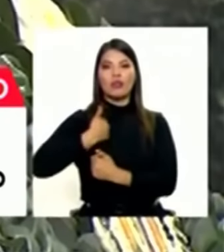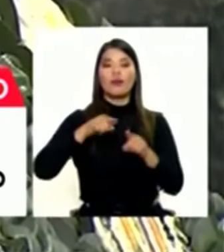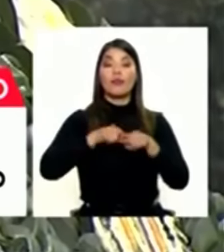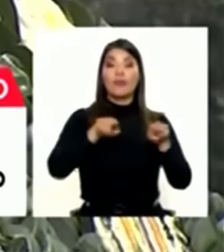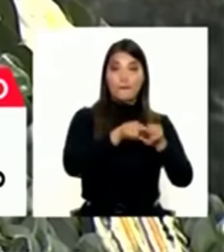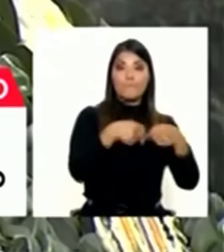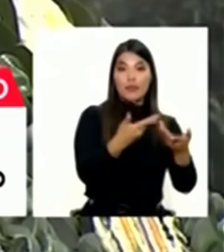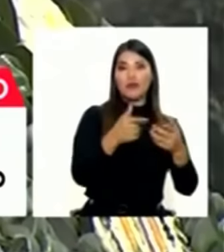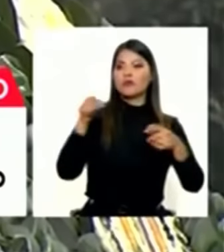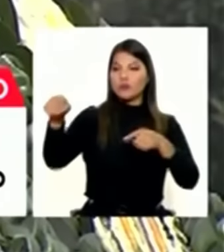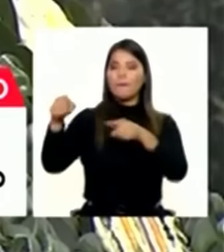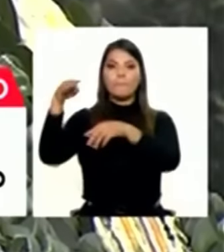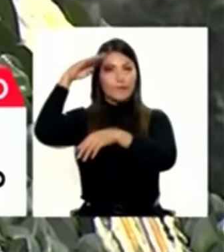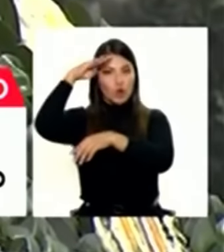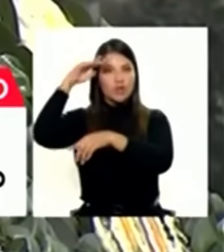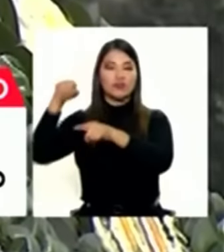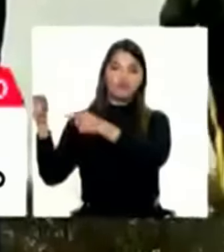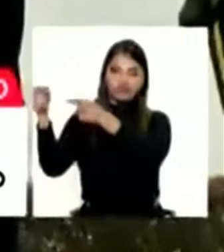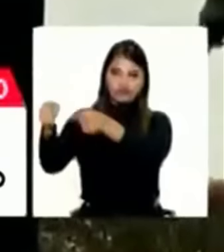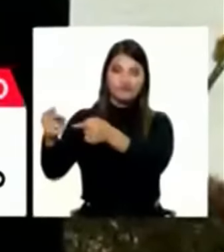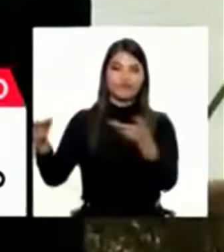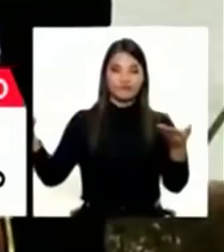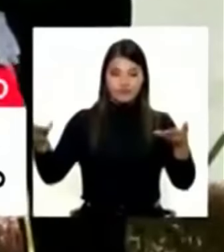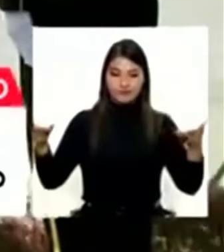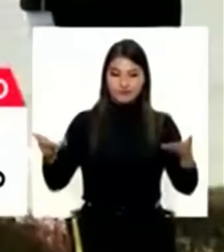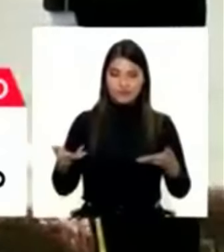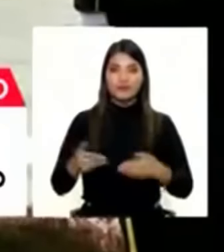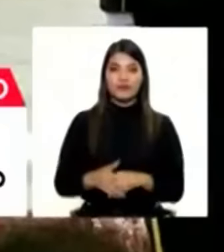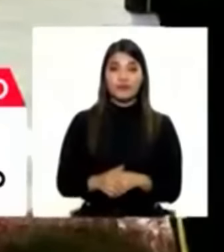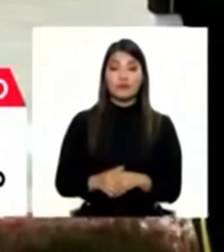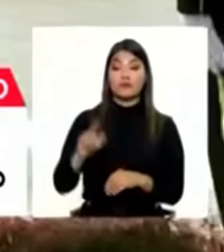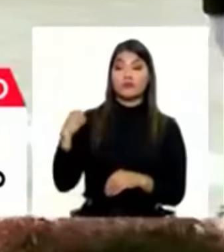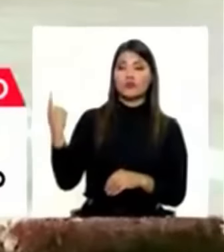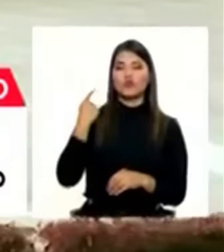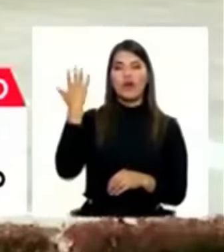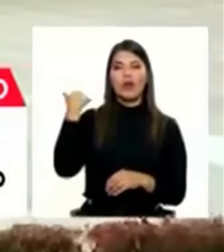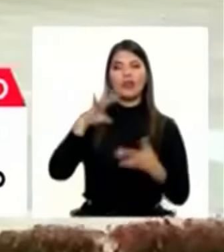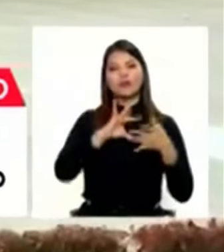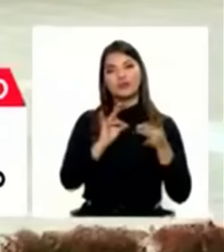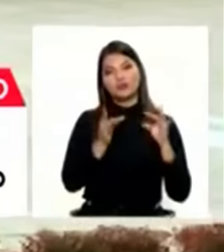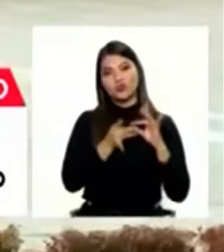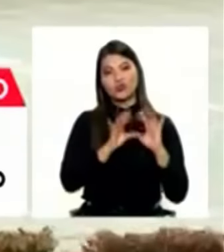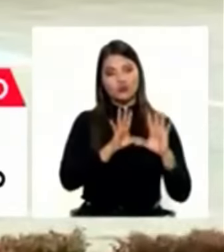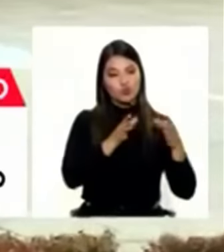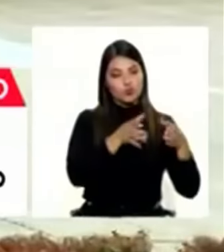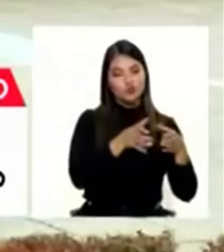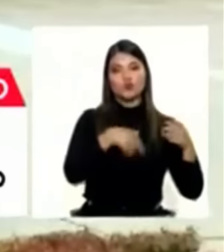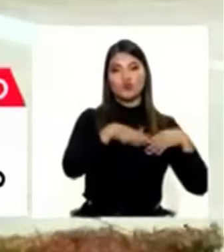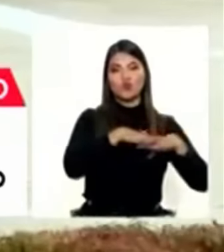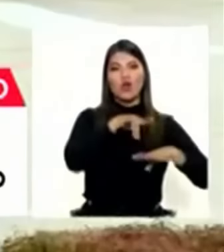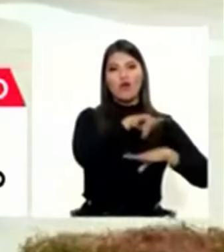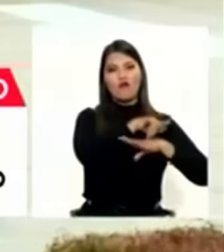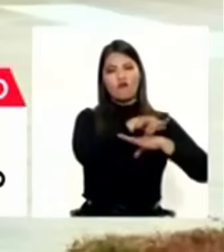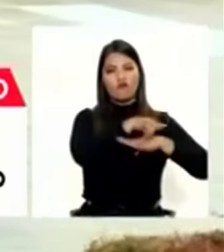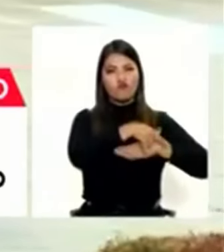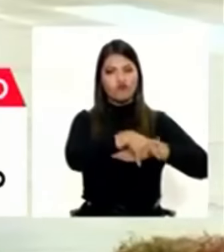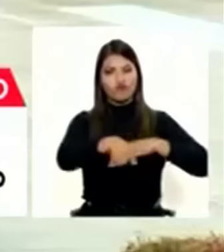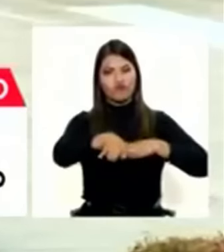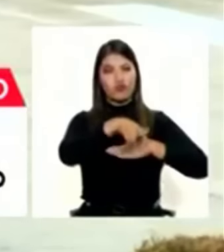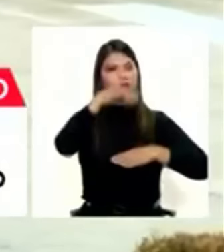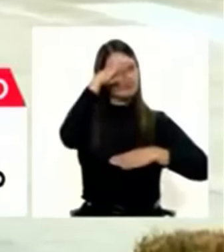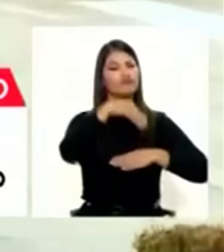Policía Nacional. Las unidades históricas de la Fuerza Aérea del Perú también se